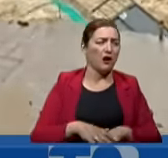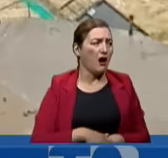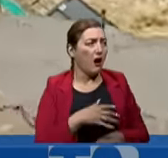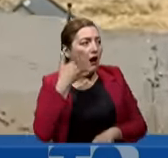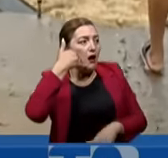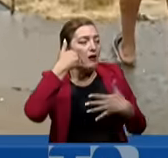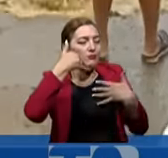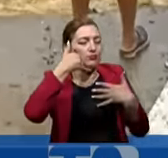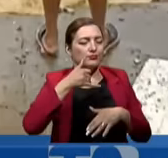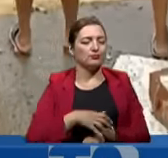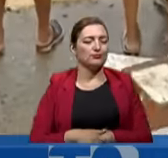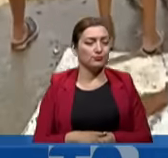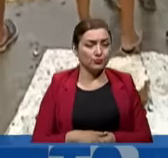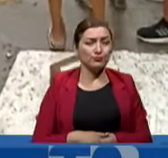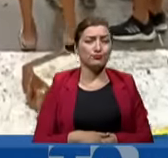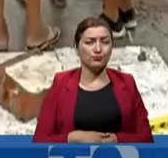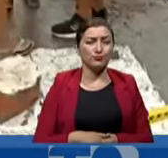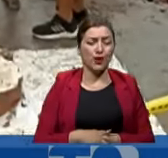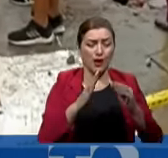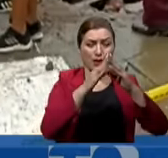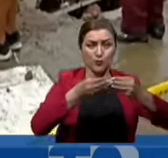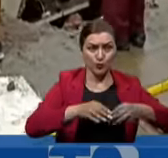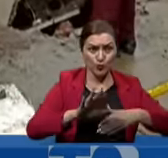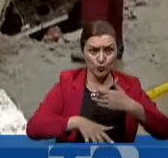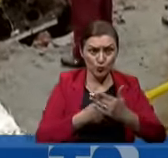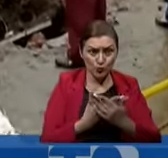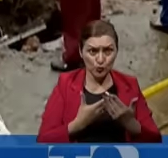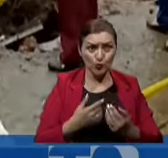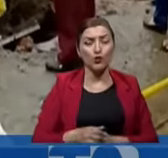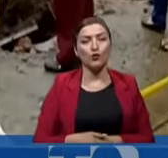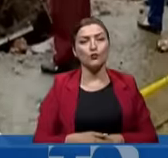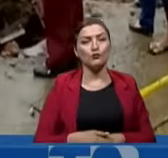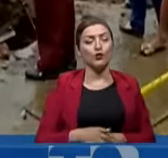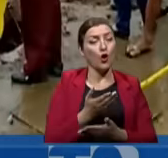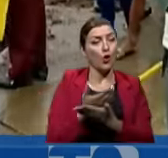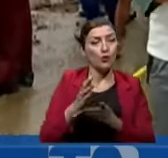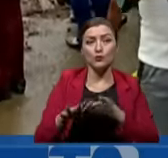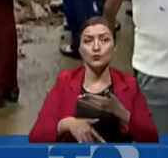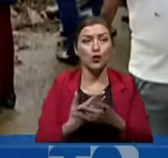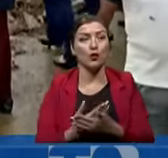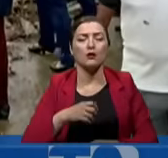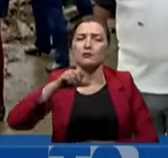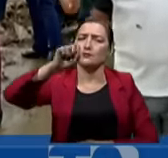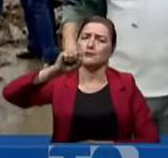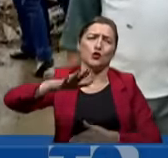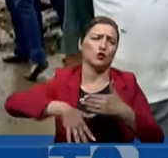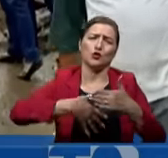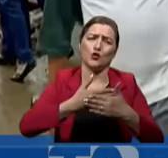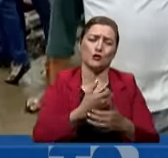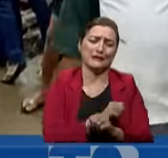casita. Y perdió toda su casa, toda su vivienda se fue. Sí, el electrodoméstico también. Todo se fue. Yo no